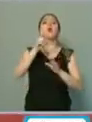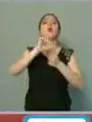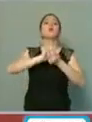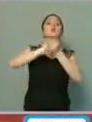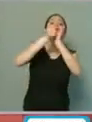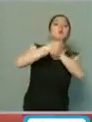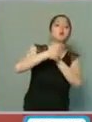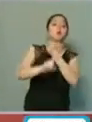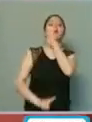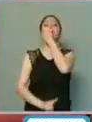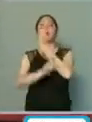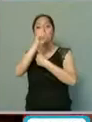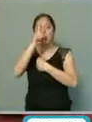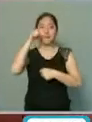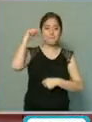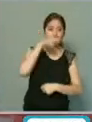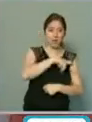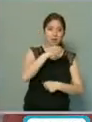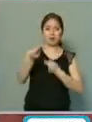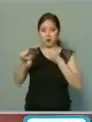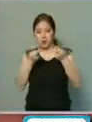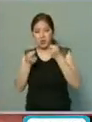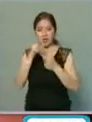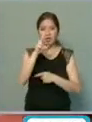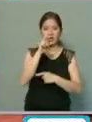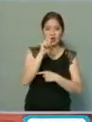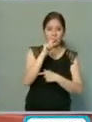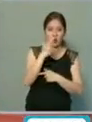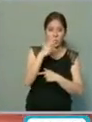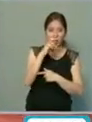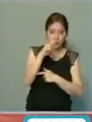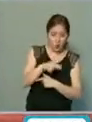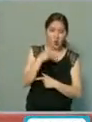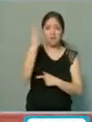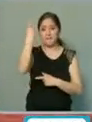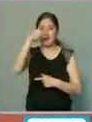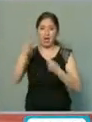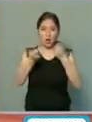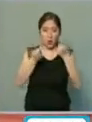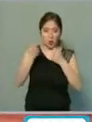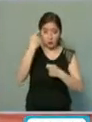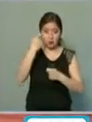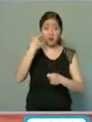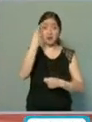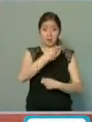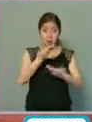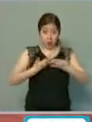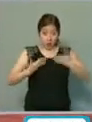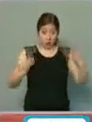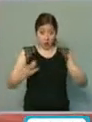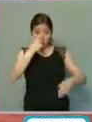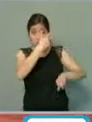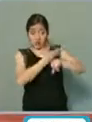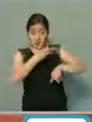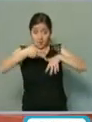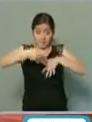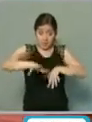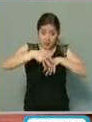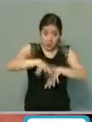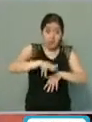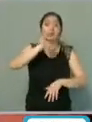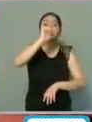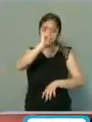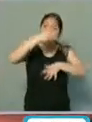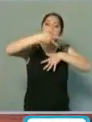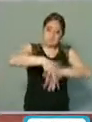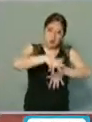siga existiendo estas regulaciones laxas al control de armas. Va a haber una marcha. Exactamente, una marcha muy importante, que justo lo que busca